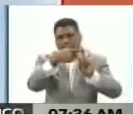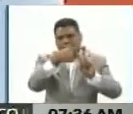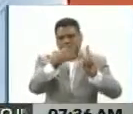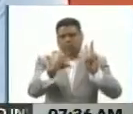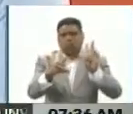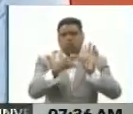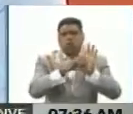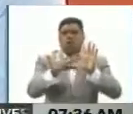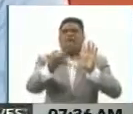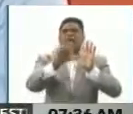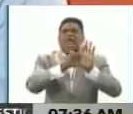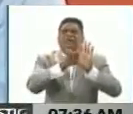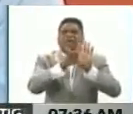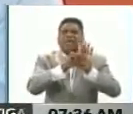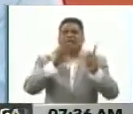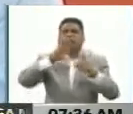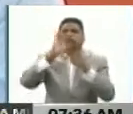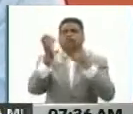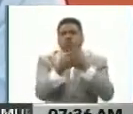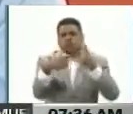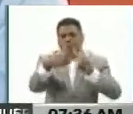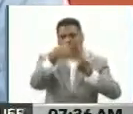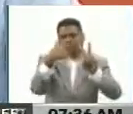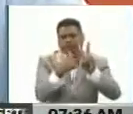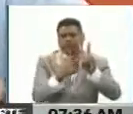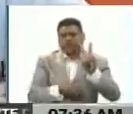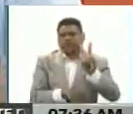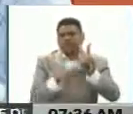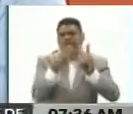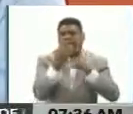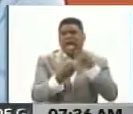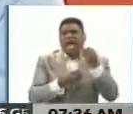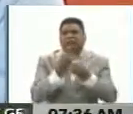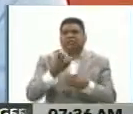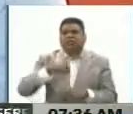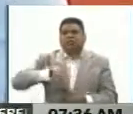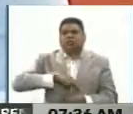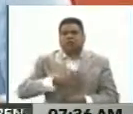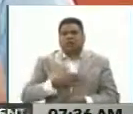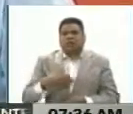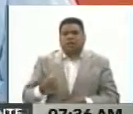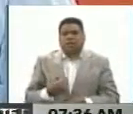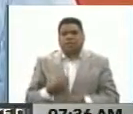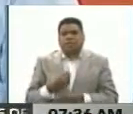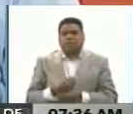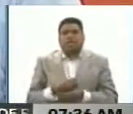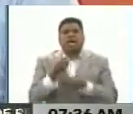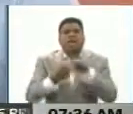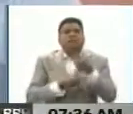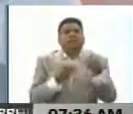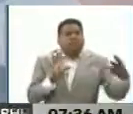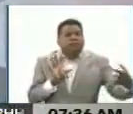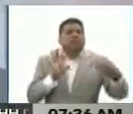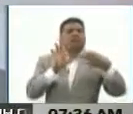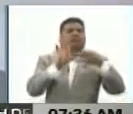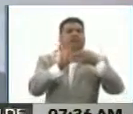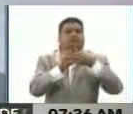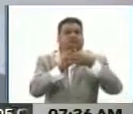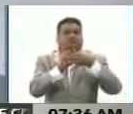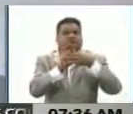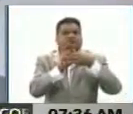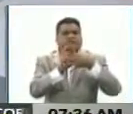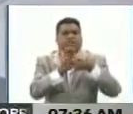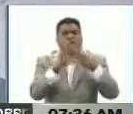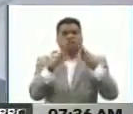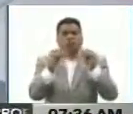que de alguna manera rige nuestro programa general. Lo que nosotros queremos como Ministerio de la Cultura es orquestar, insisto en el término, la